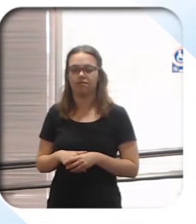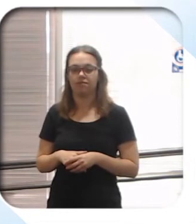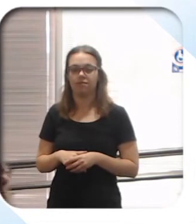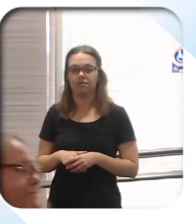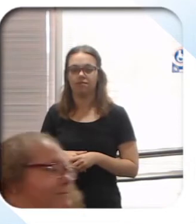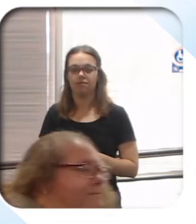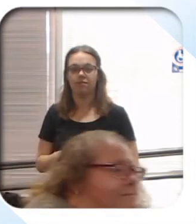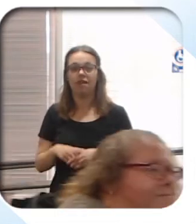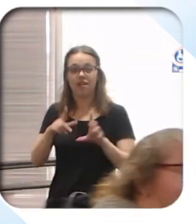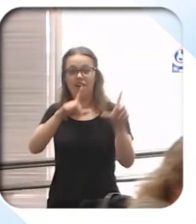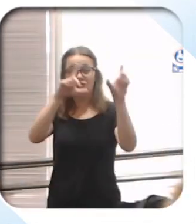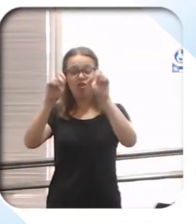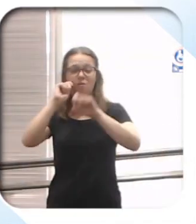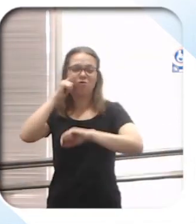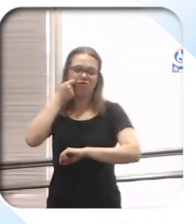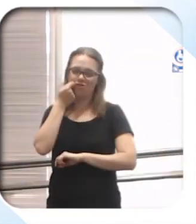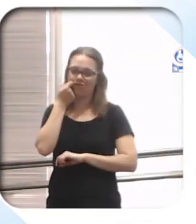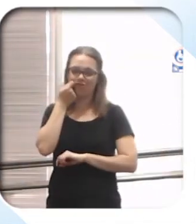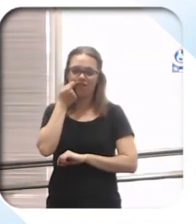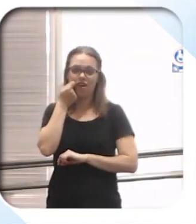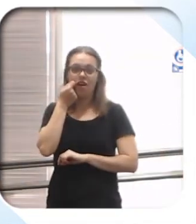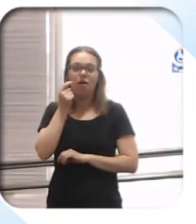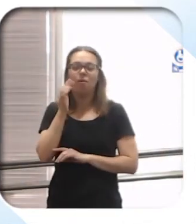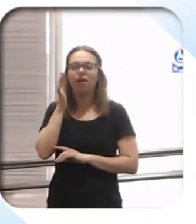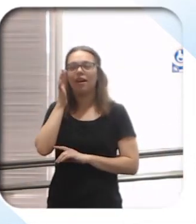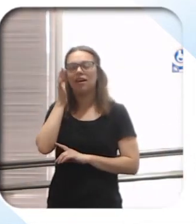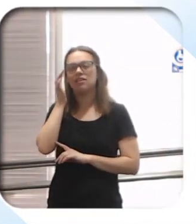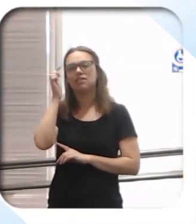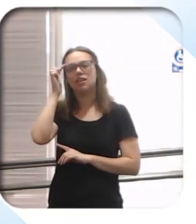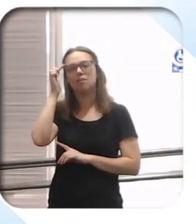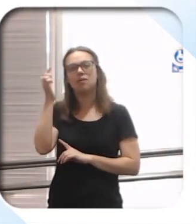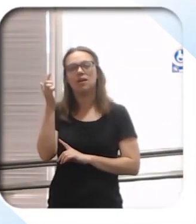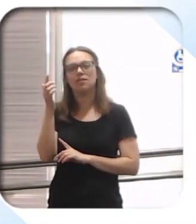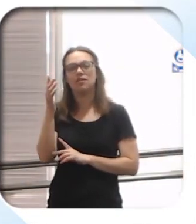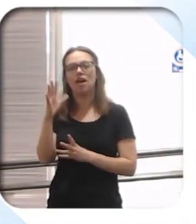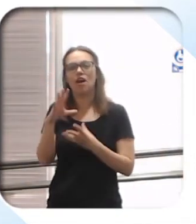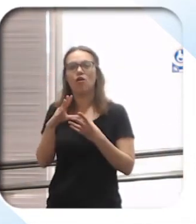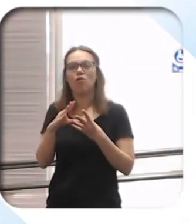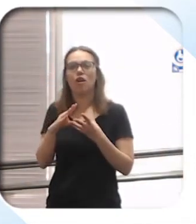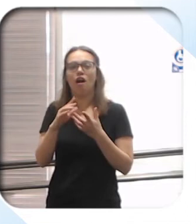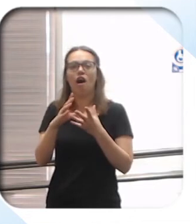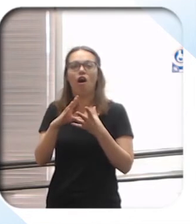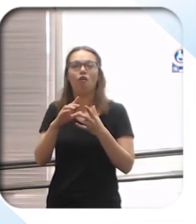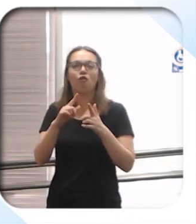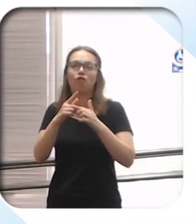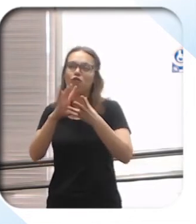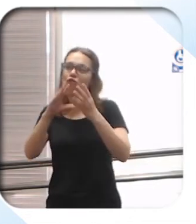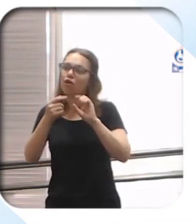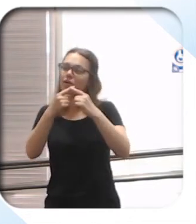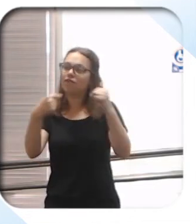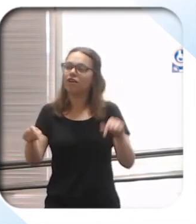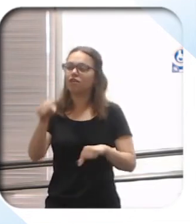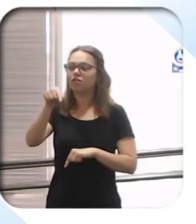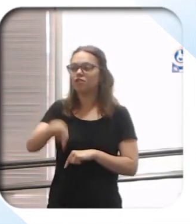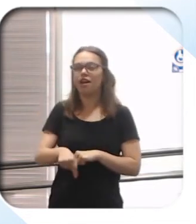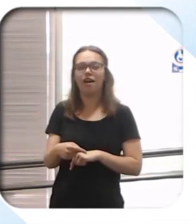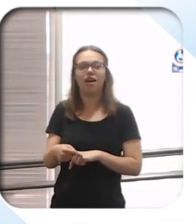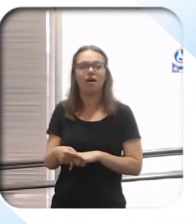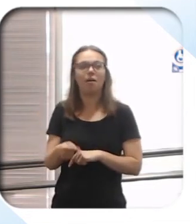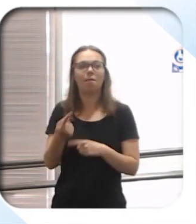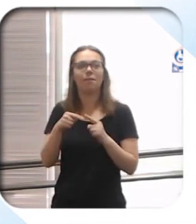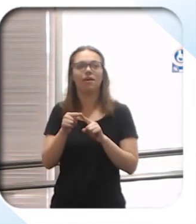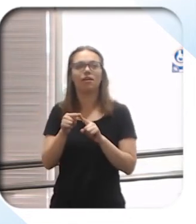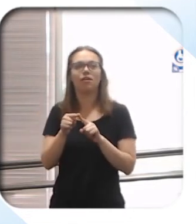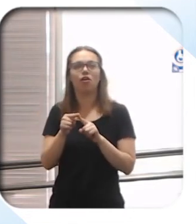Y esta foto me gustó mucho porque parece que el mundo pasa en una velocidad diferente a ellos. Ellos están acá,